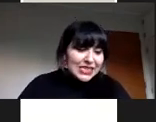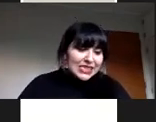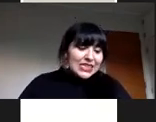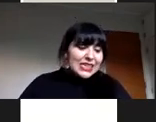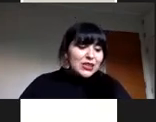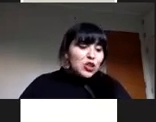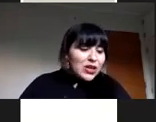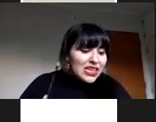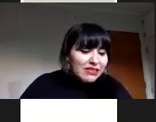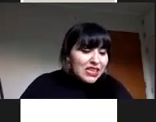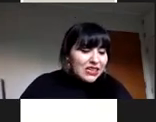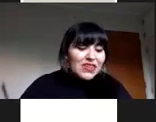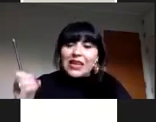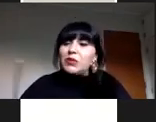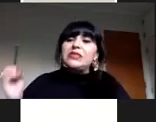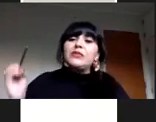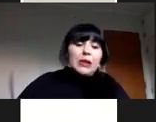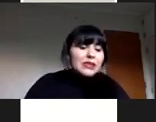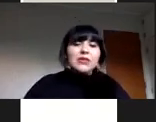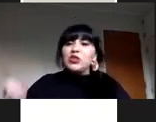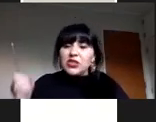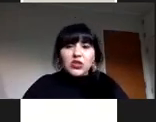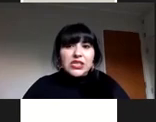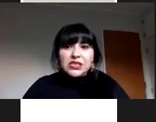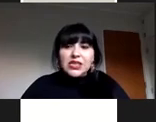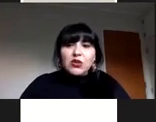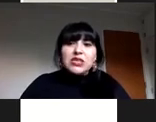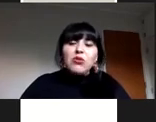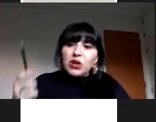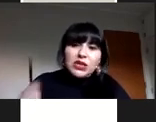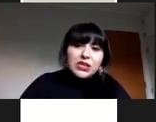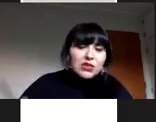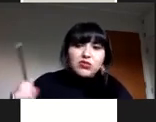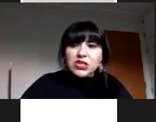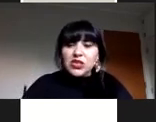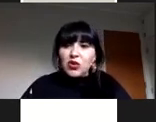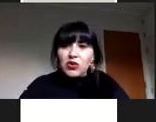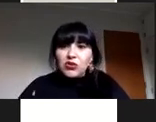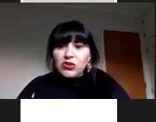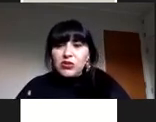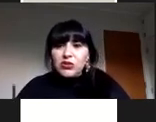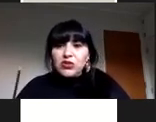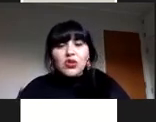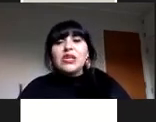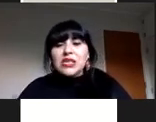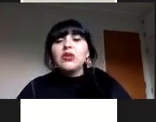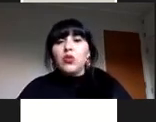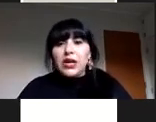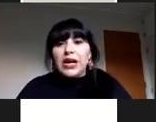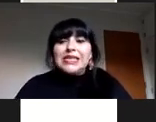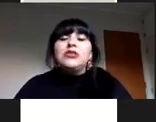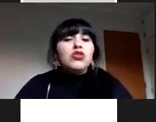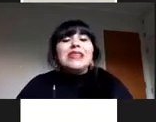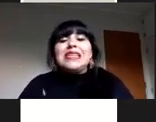tácticas. Drogas delivery, basado principalmente en emoticones, o sea, una hojita y un 5. Drogas 5